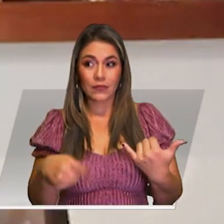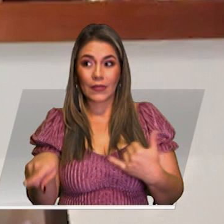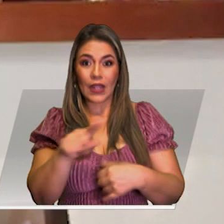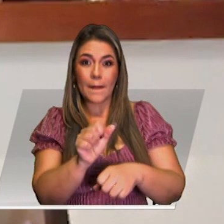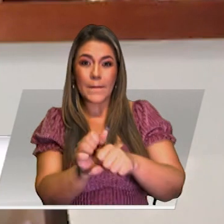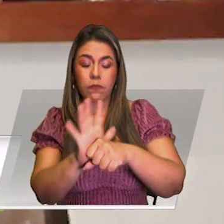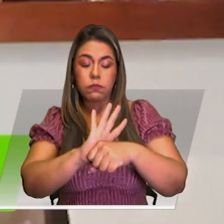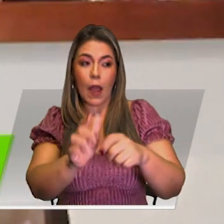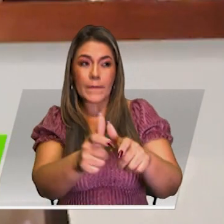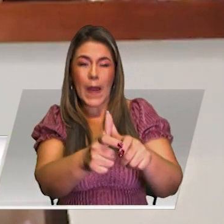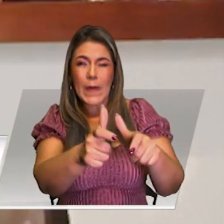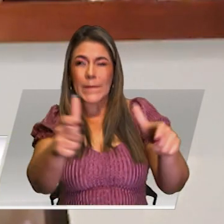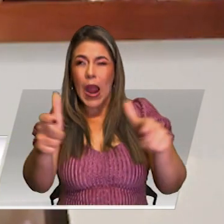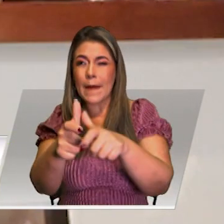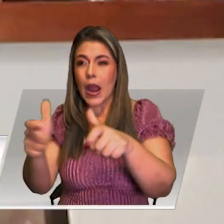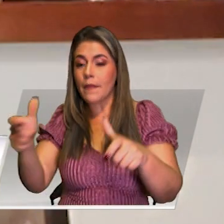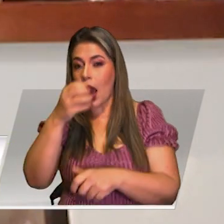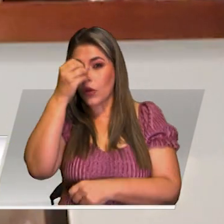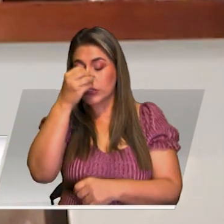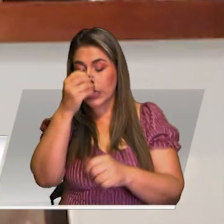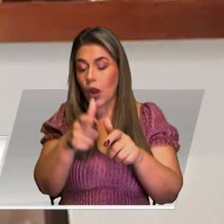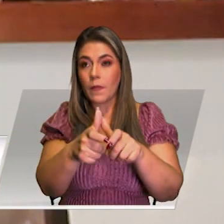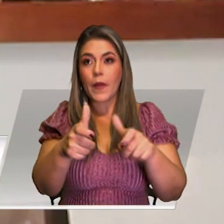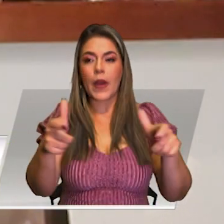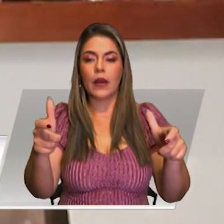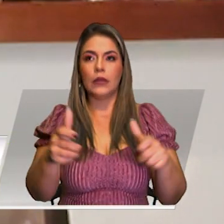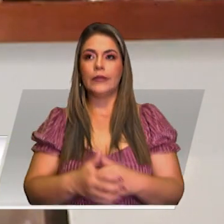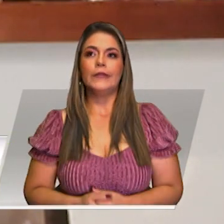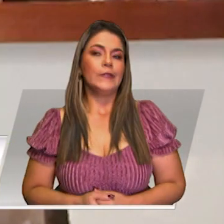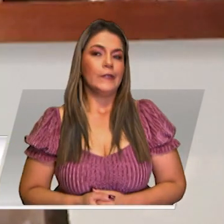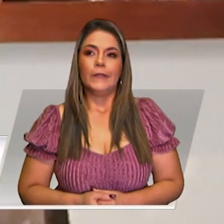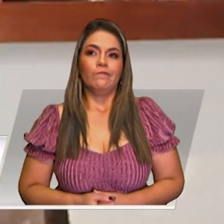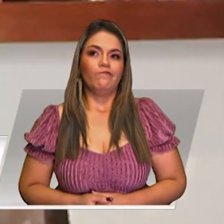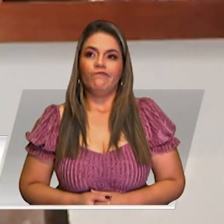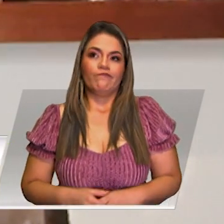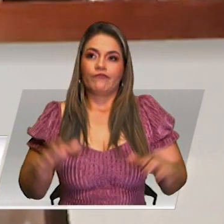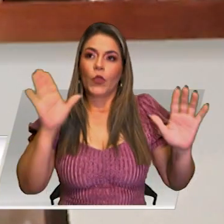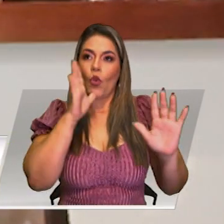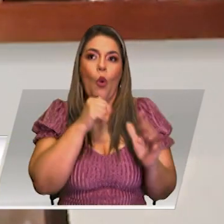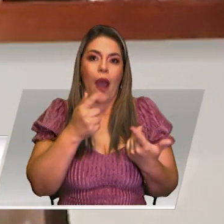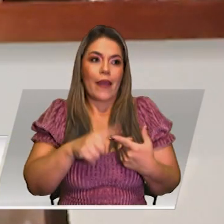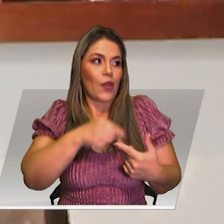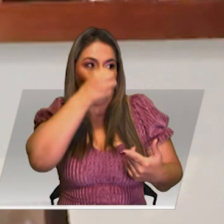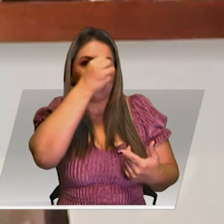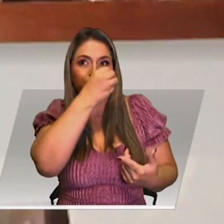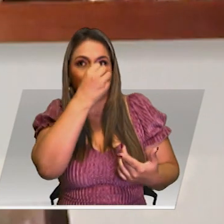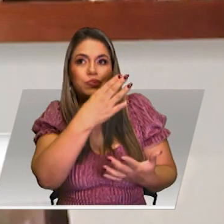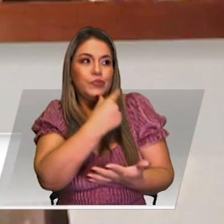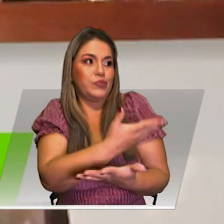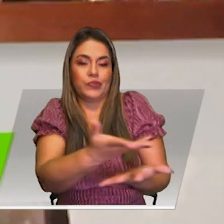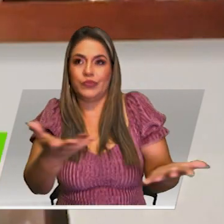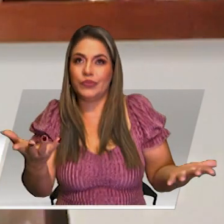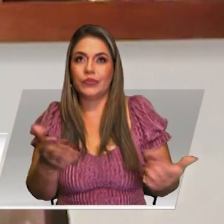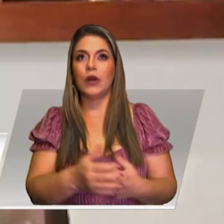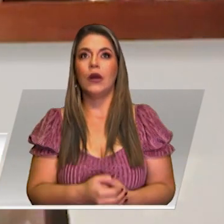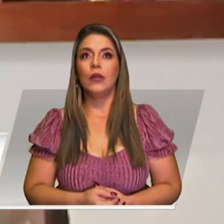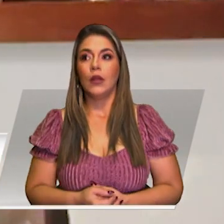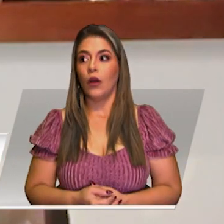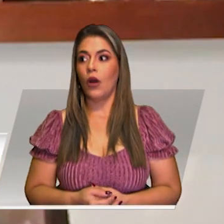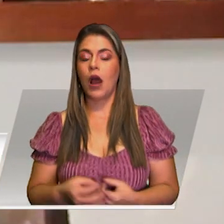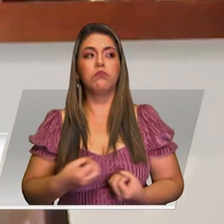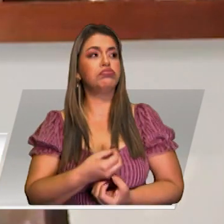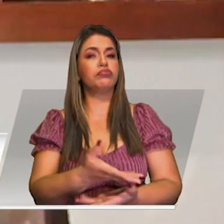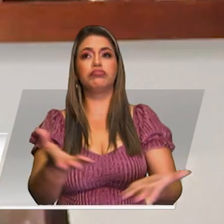consumo de oxígeno desbordado, la realidad es que no hay capacidad infinita de producción de este gas, ni disponibilidad ilimitada